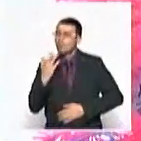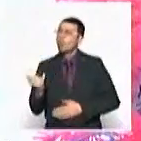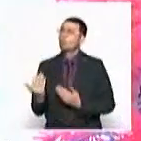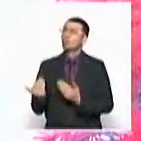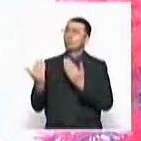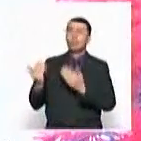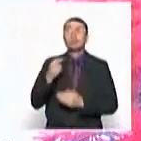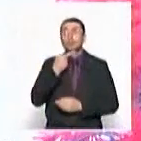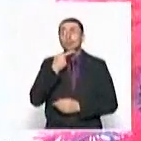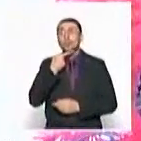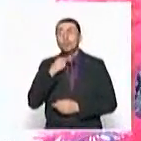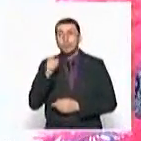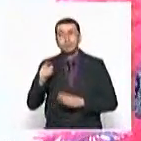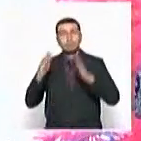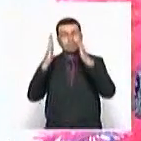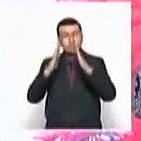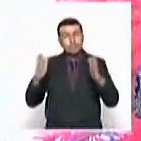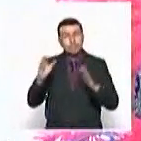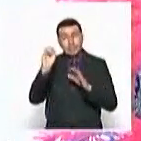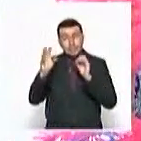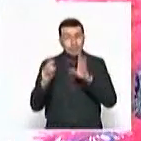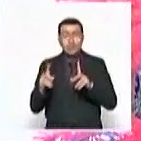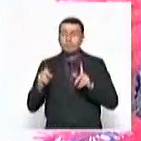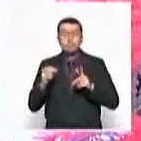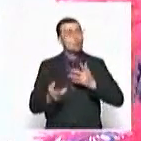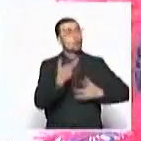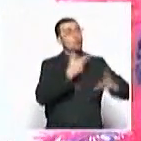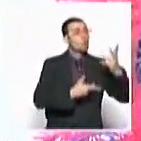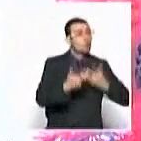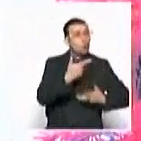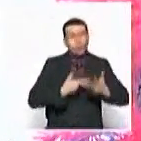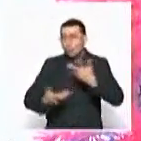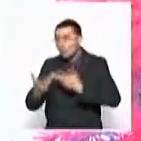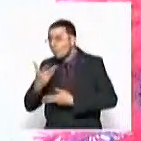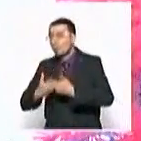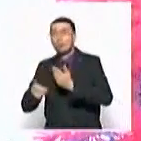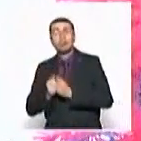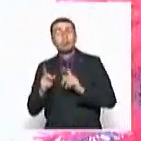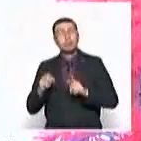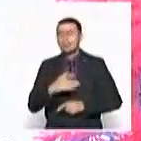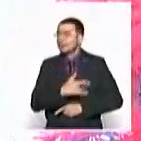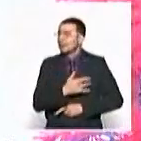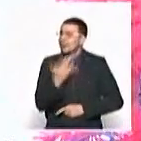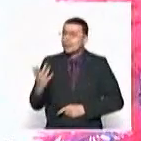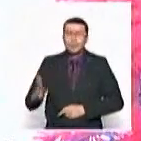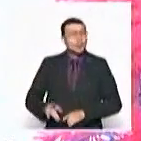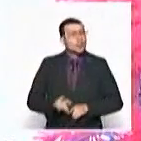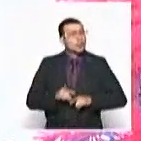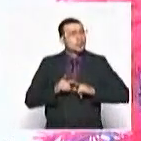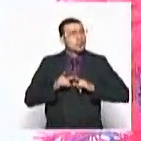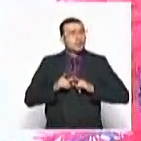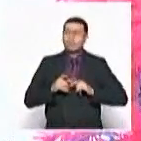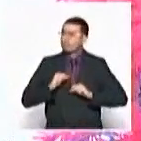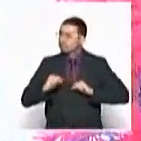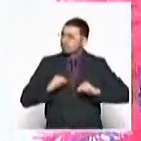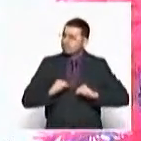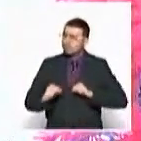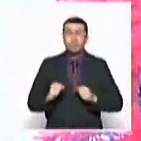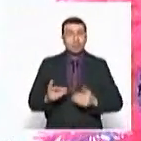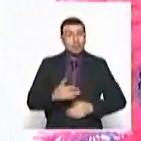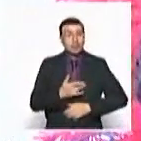alguna manera la Navidad y compartimos también. Y es que además hay una energía vibracional muy importante en el